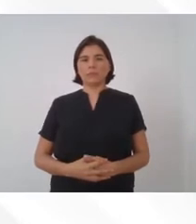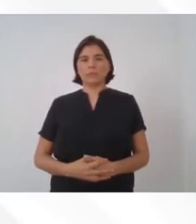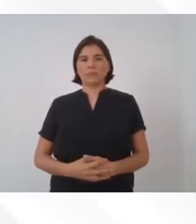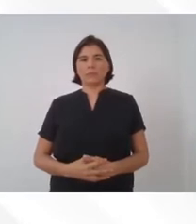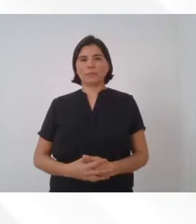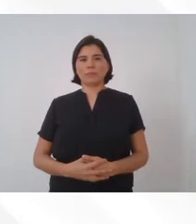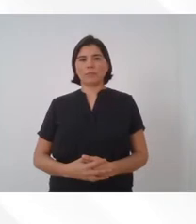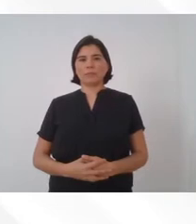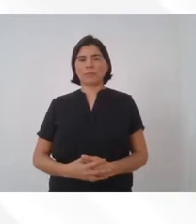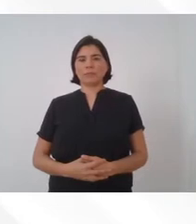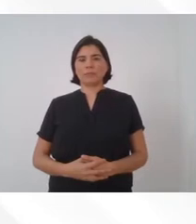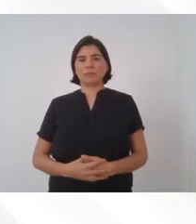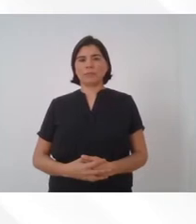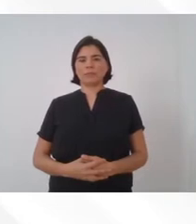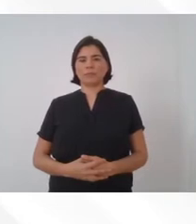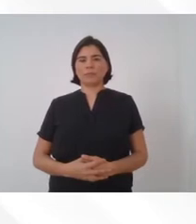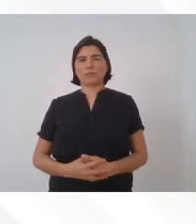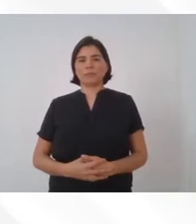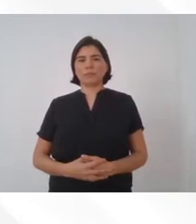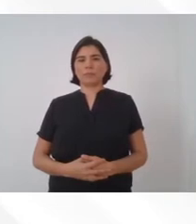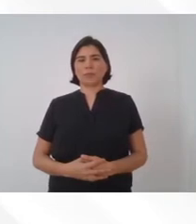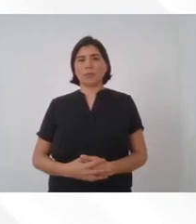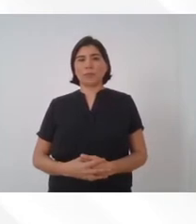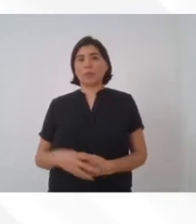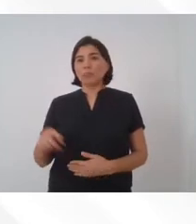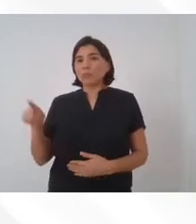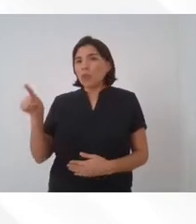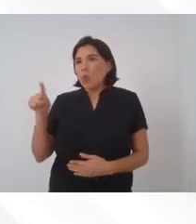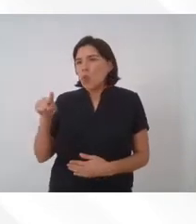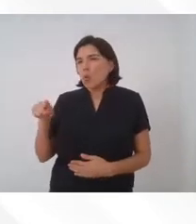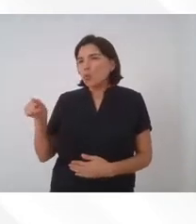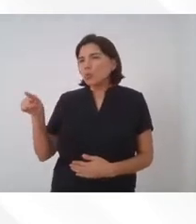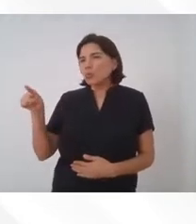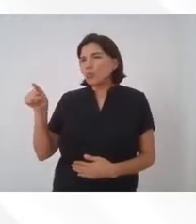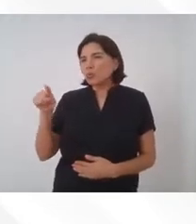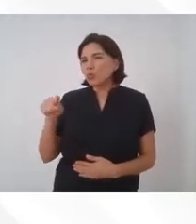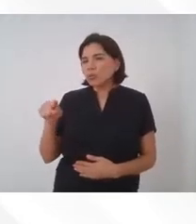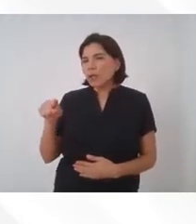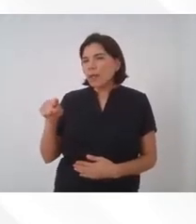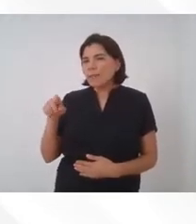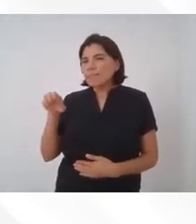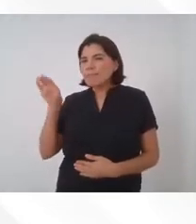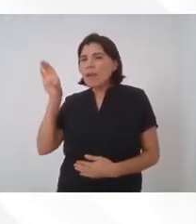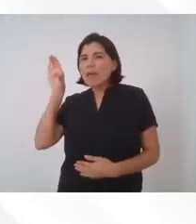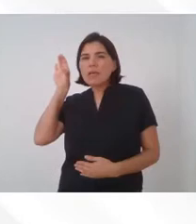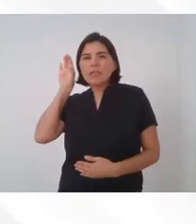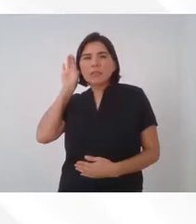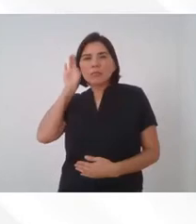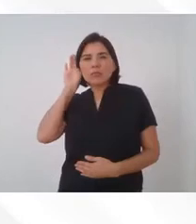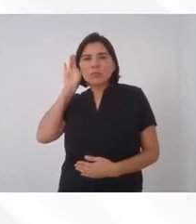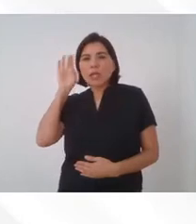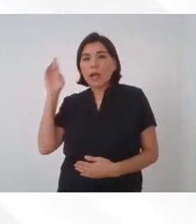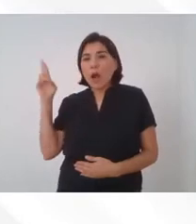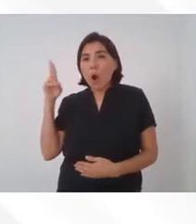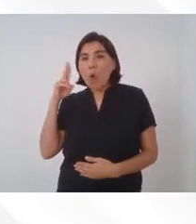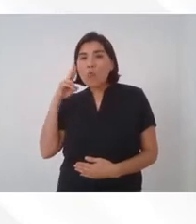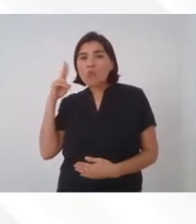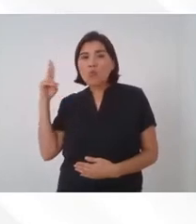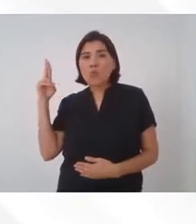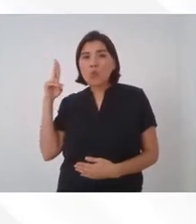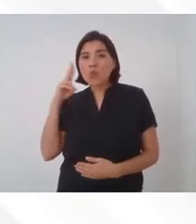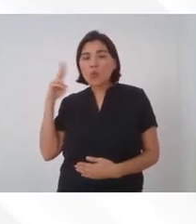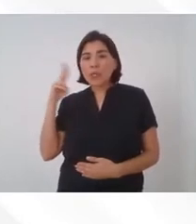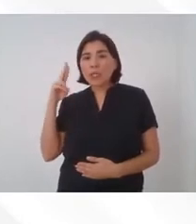Y cuando escuchen el sonido del cuenco que yo voy a producir en este momento, abran sus ojos